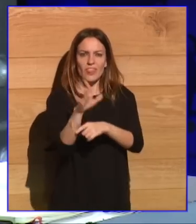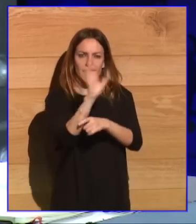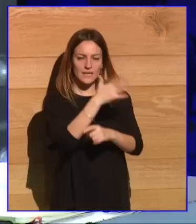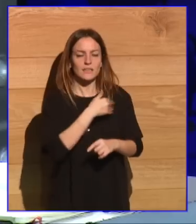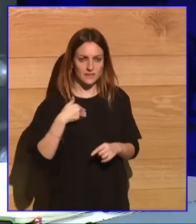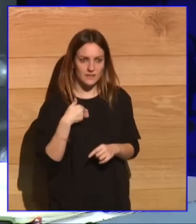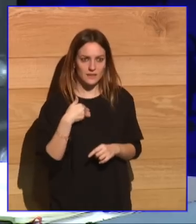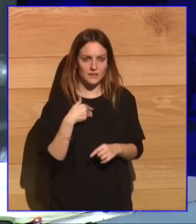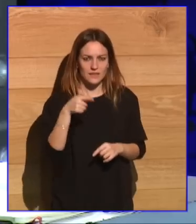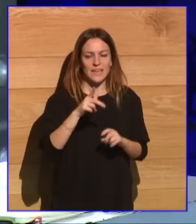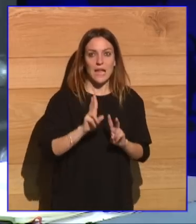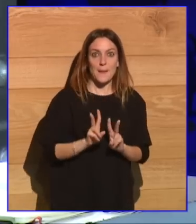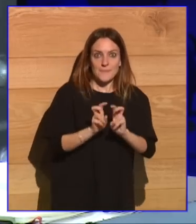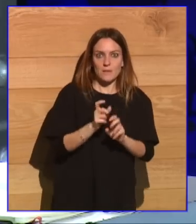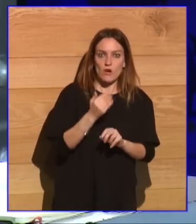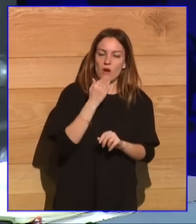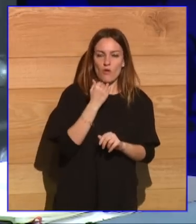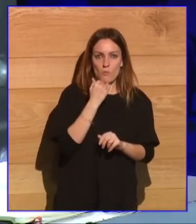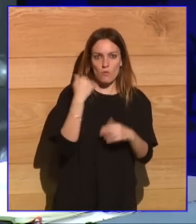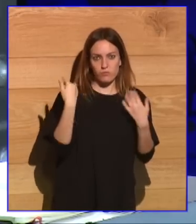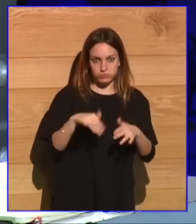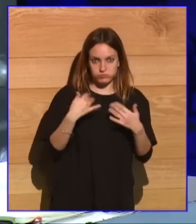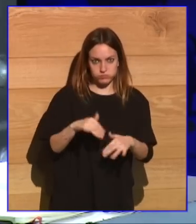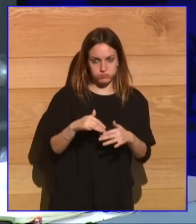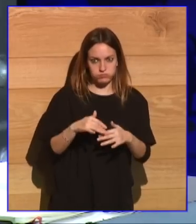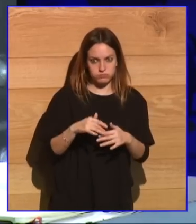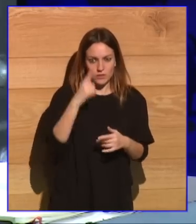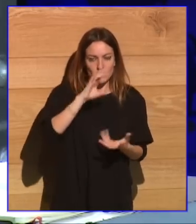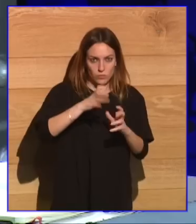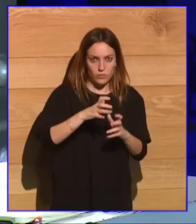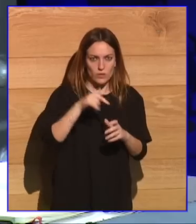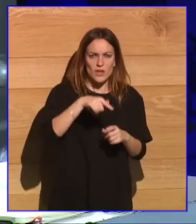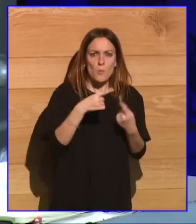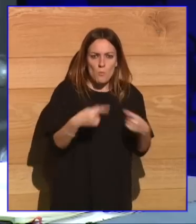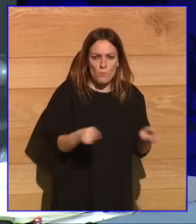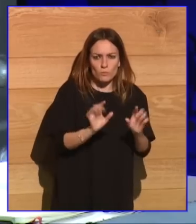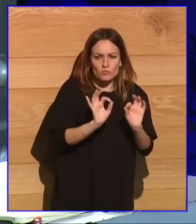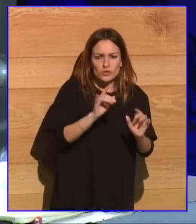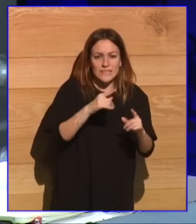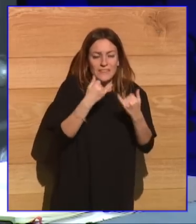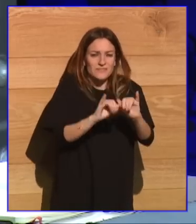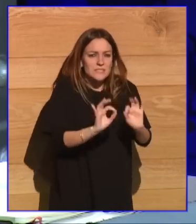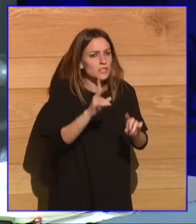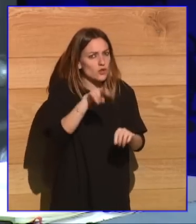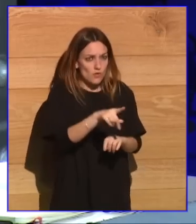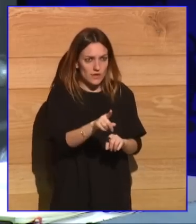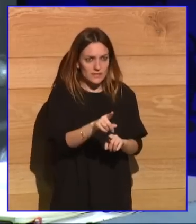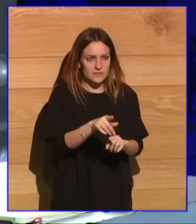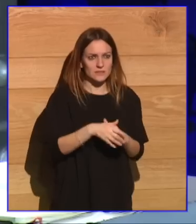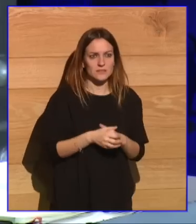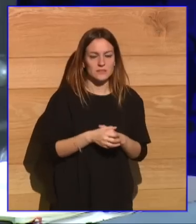bastante demencial a priori. Es decir, no es un musical, ni está escrita como un musical, ni tiene un fondo narrativo. Sí tiene